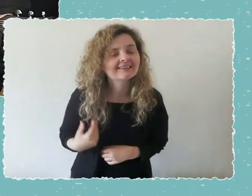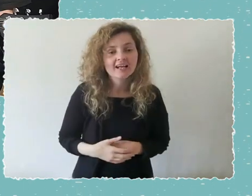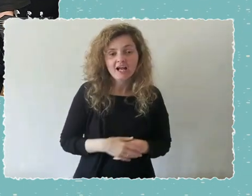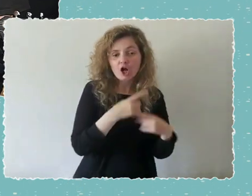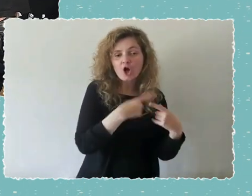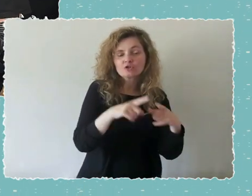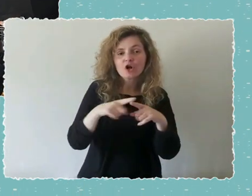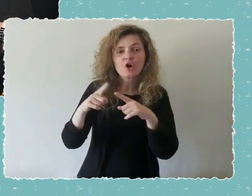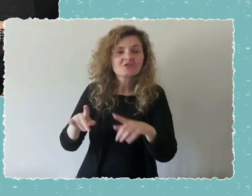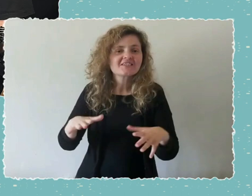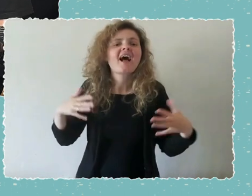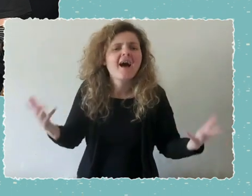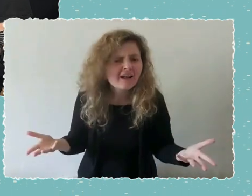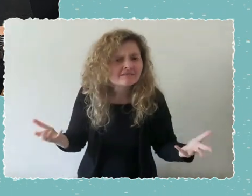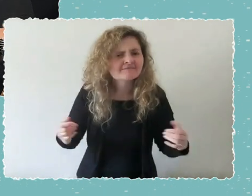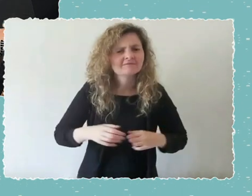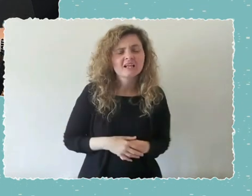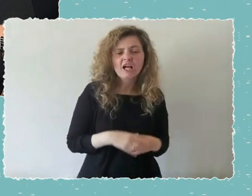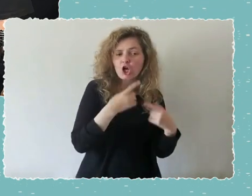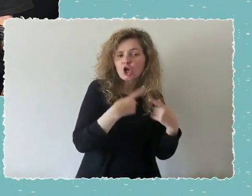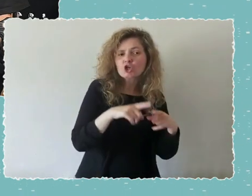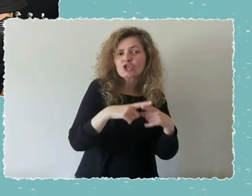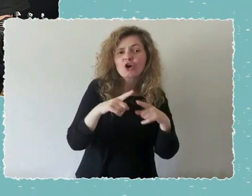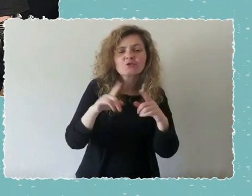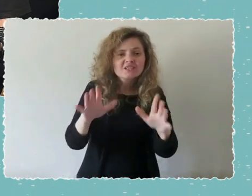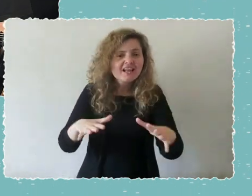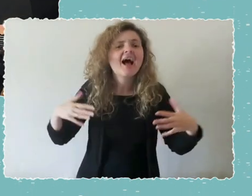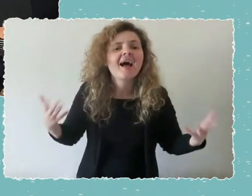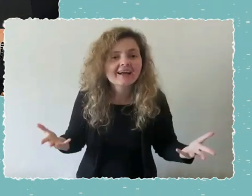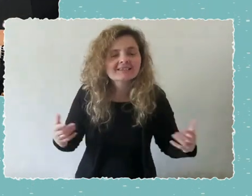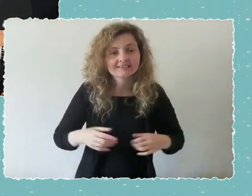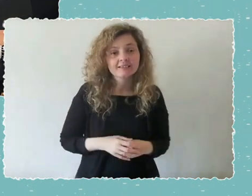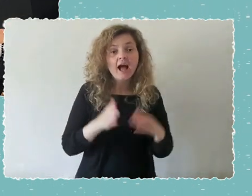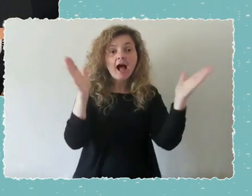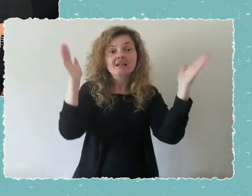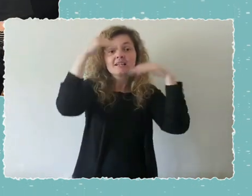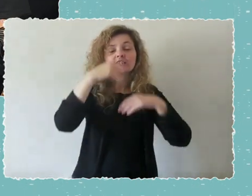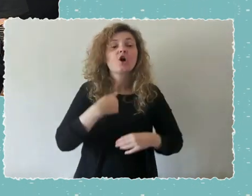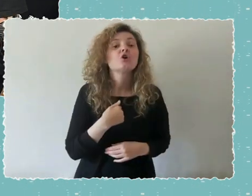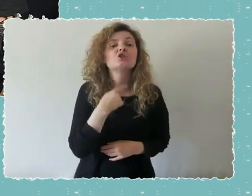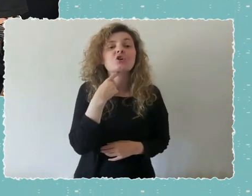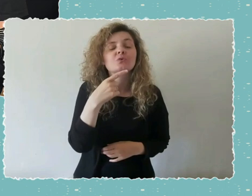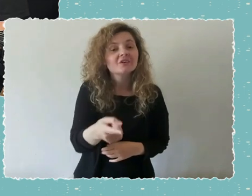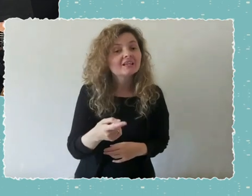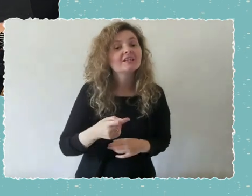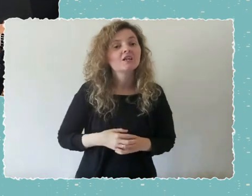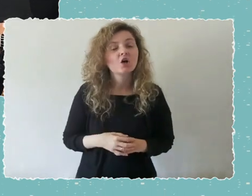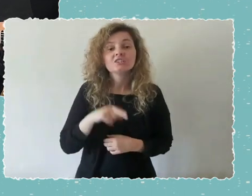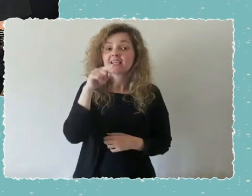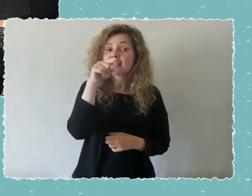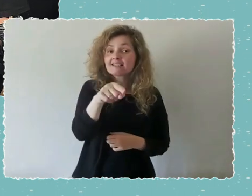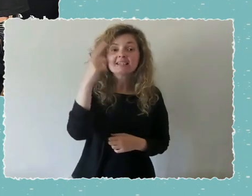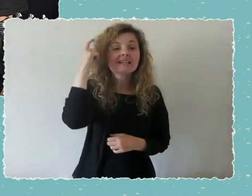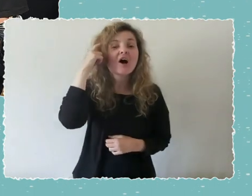saber. ¡Qué cosa cousiña é! ¡Qué cosa cousiña é! Atende o que te